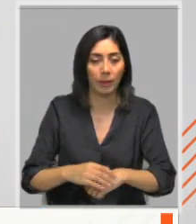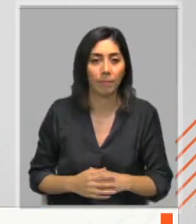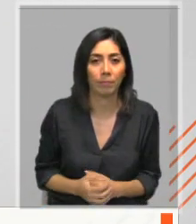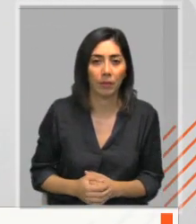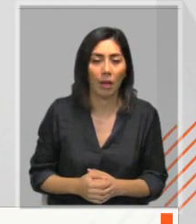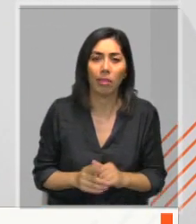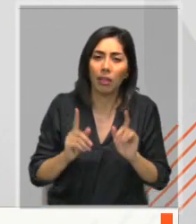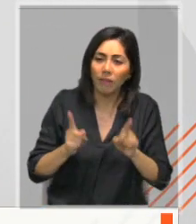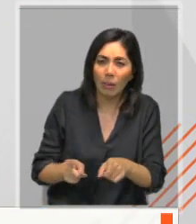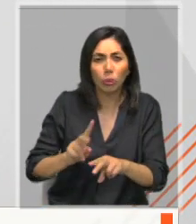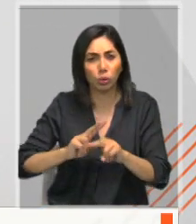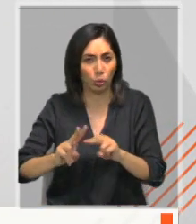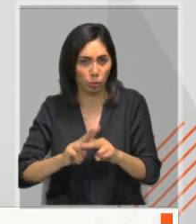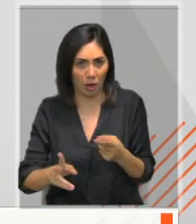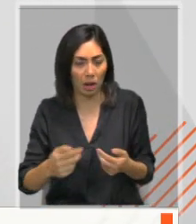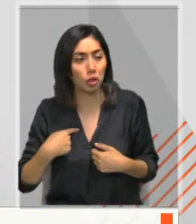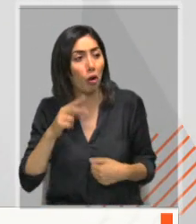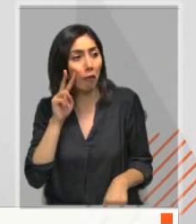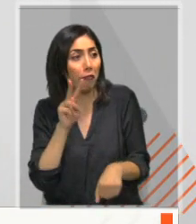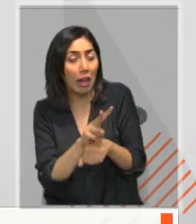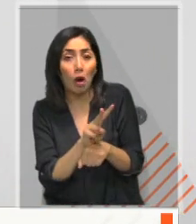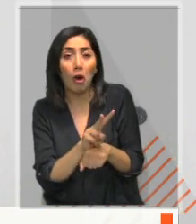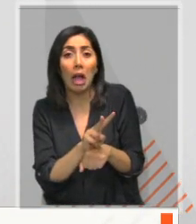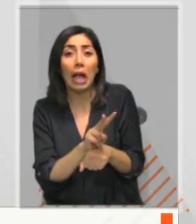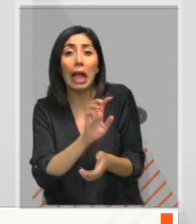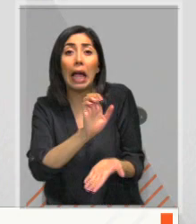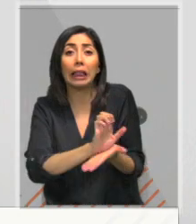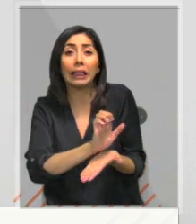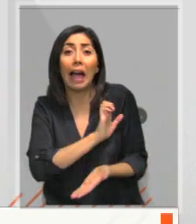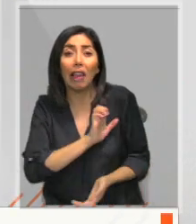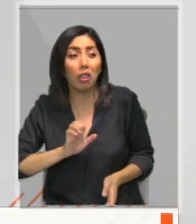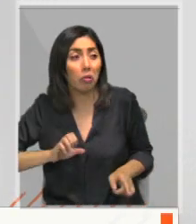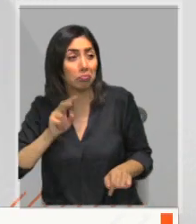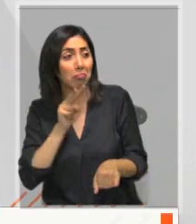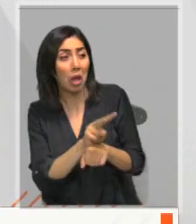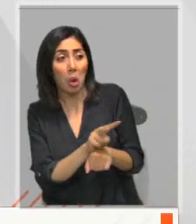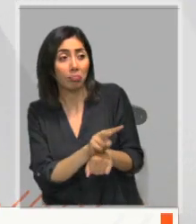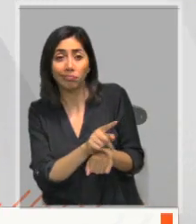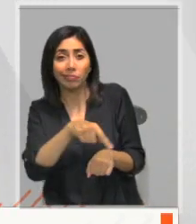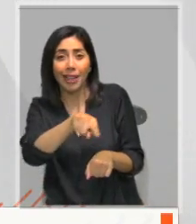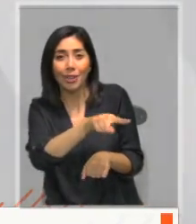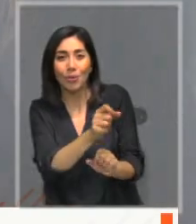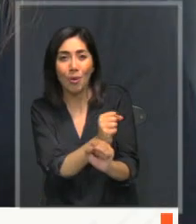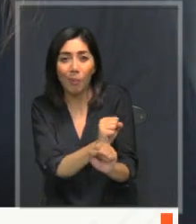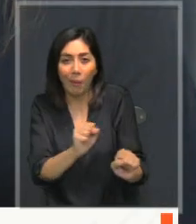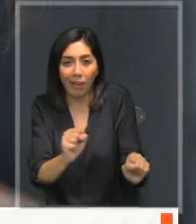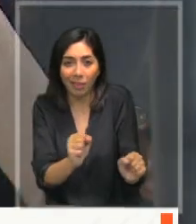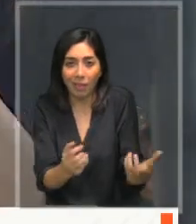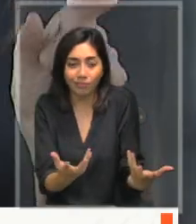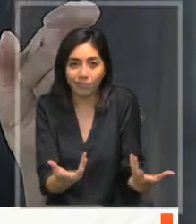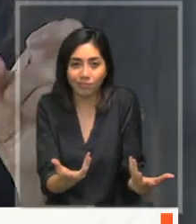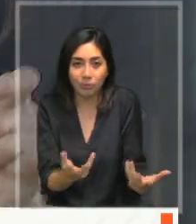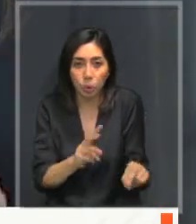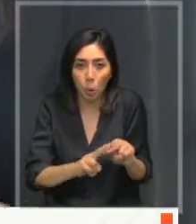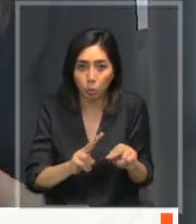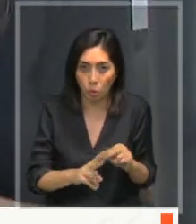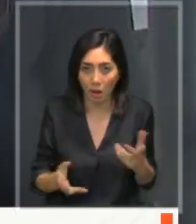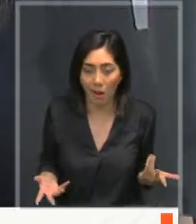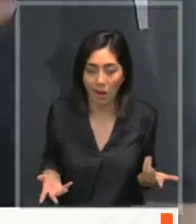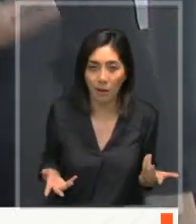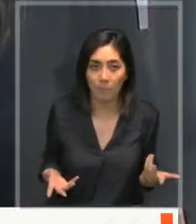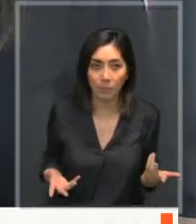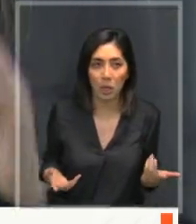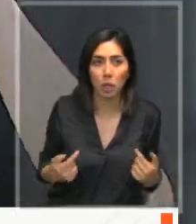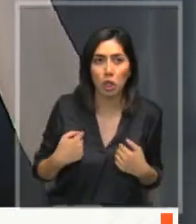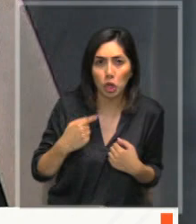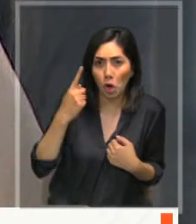día yo veo al Estado incapaz, a través de sus instituciones, de dar con las responsabilidades. Creo que no hay nadie en Chile que no quiera aclarar